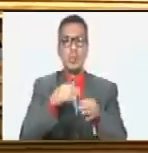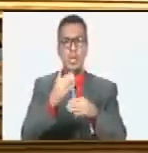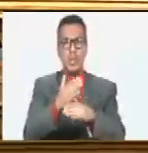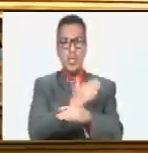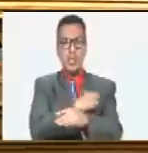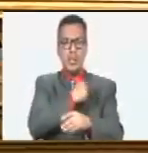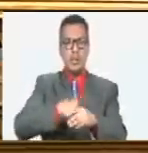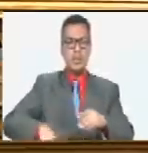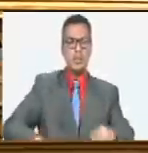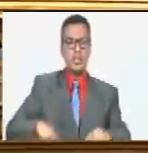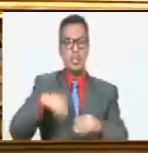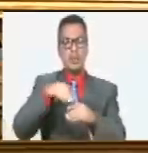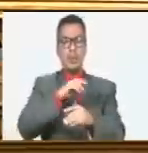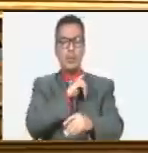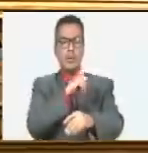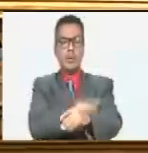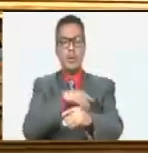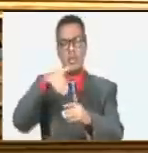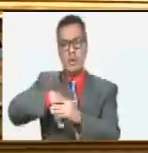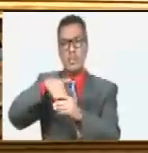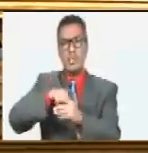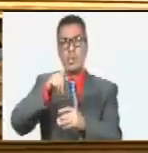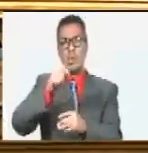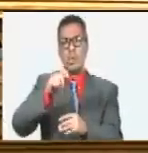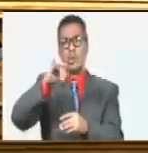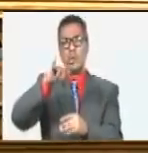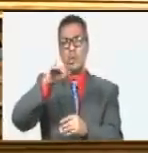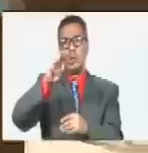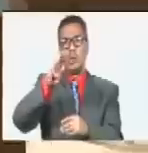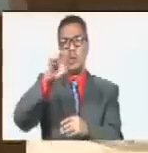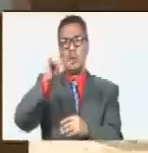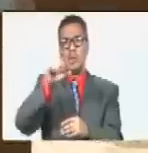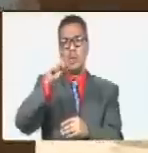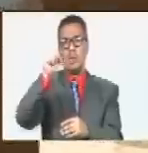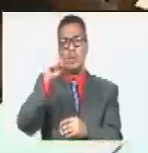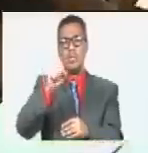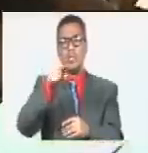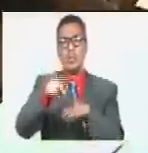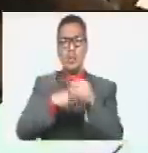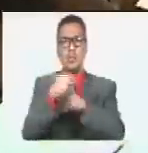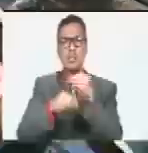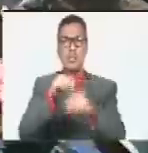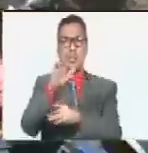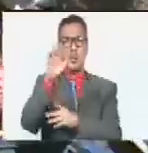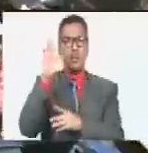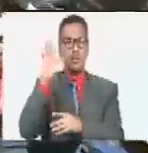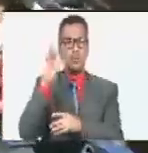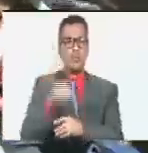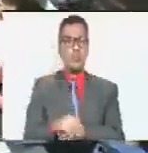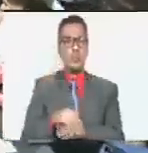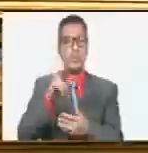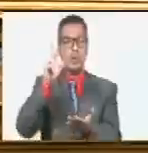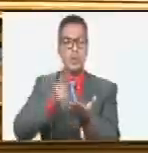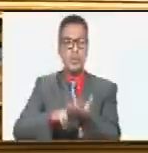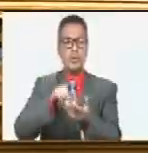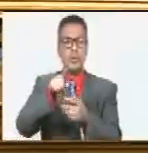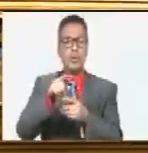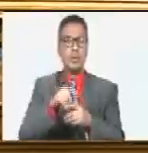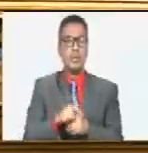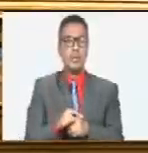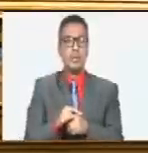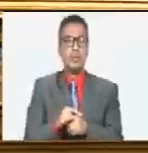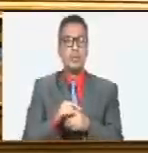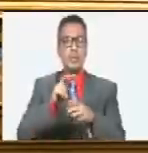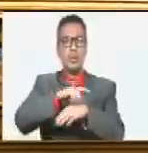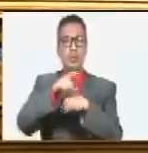Electoral, Tibisay Lucena Ramírez, sírvanse a manifestarlo con la señal de costumbre. Queda aprobado por mayoría